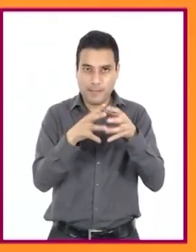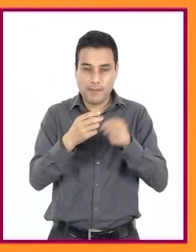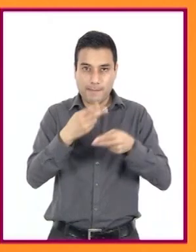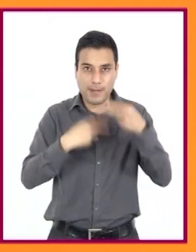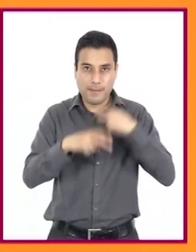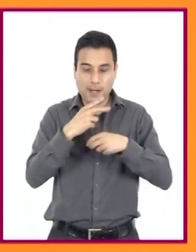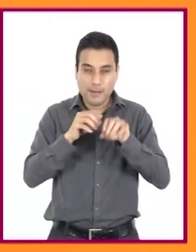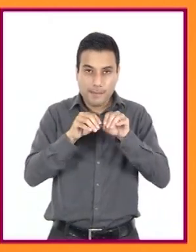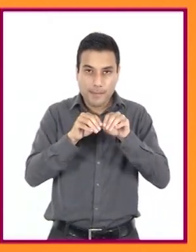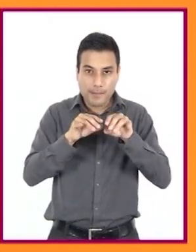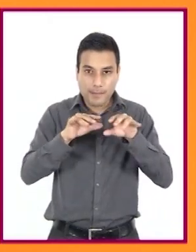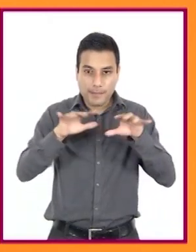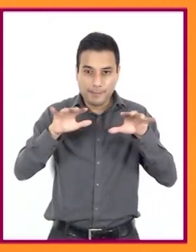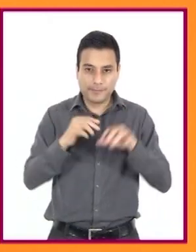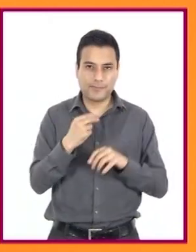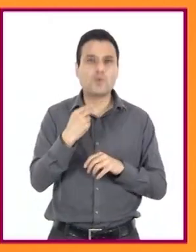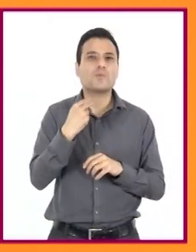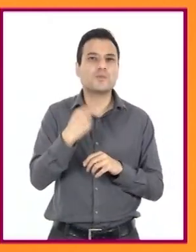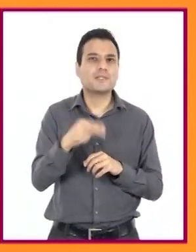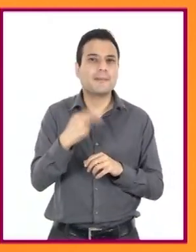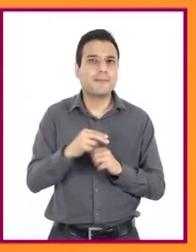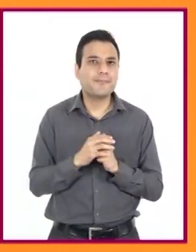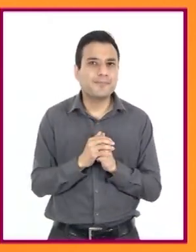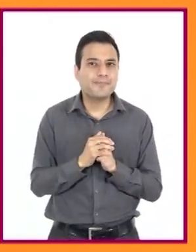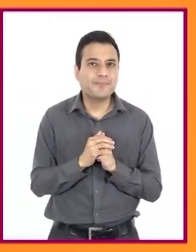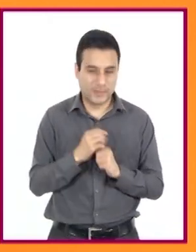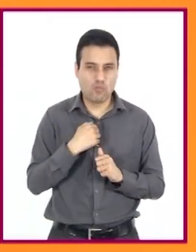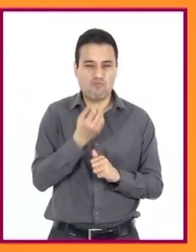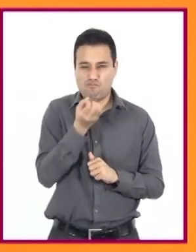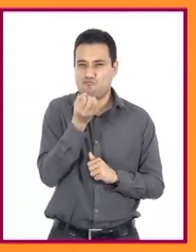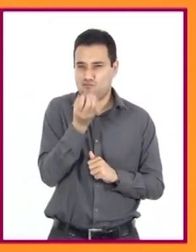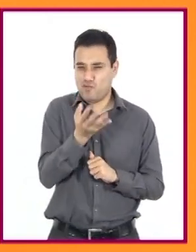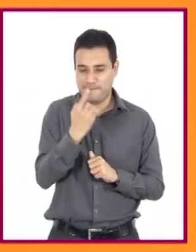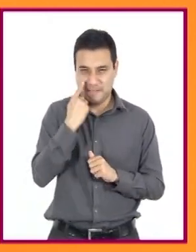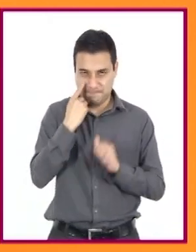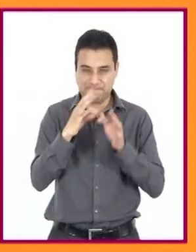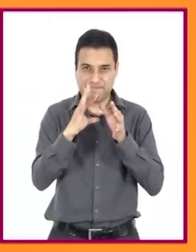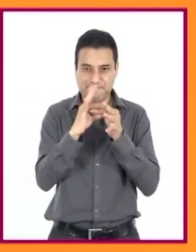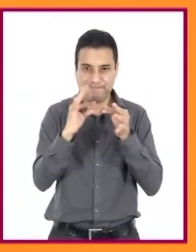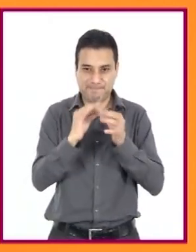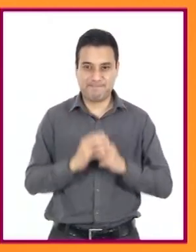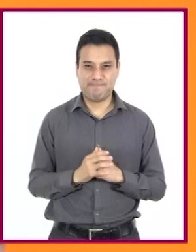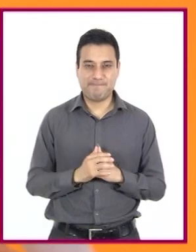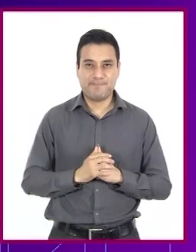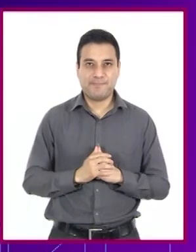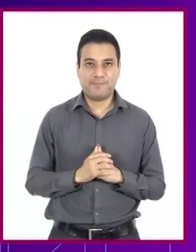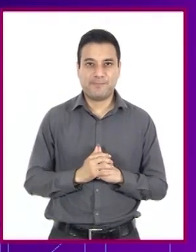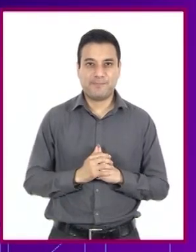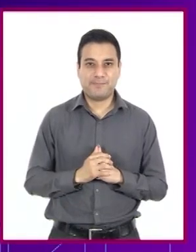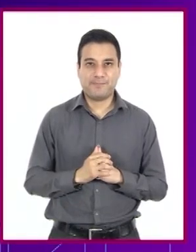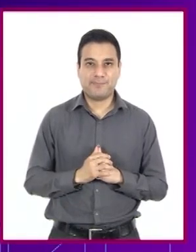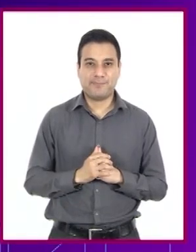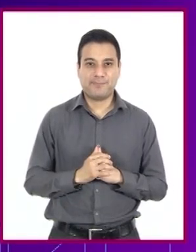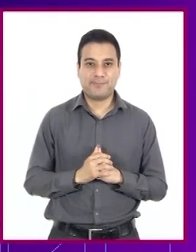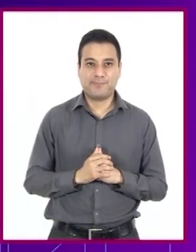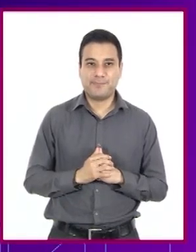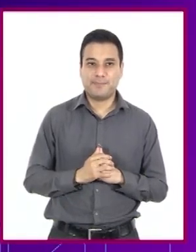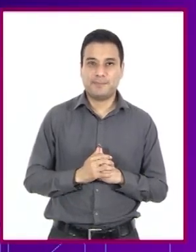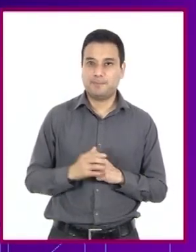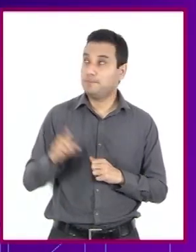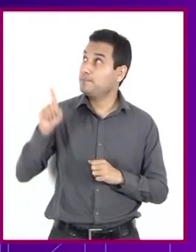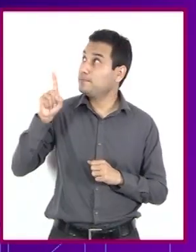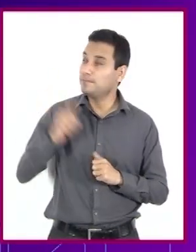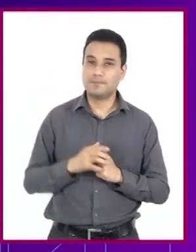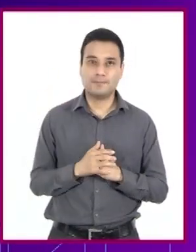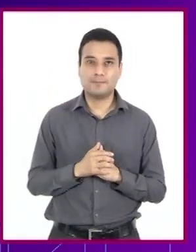¿Ya saben cuál es? Yo les voy a dar una pista. Leamos lo que dice aquí.